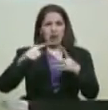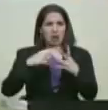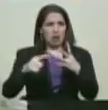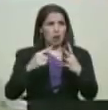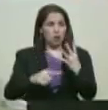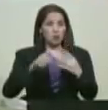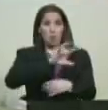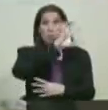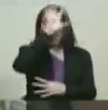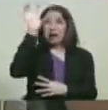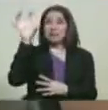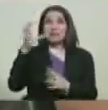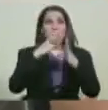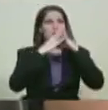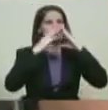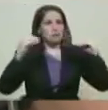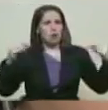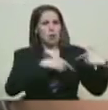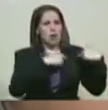Indonesia, China,